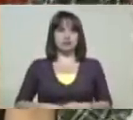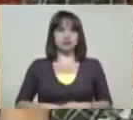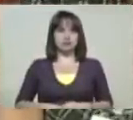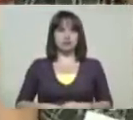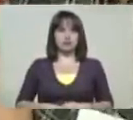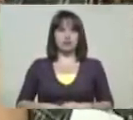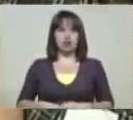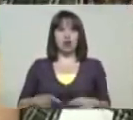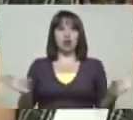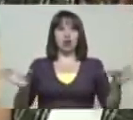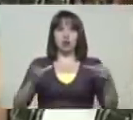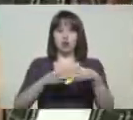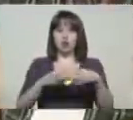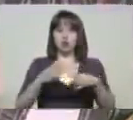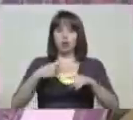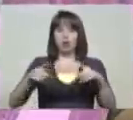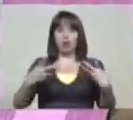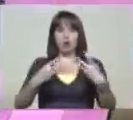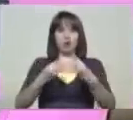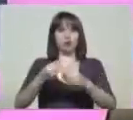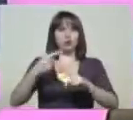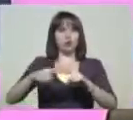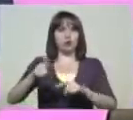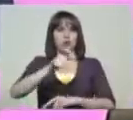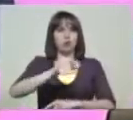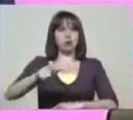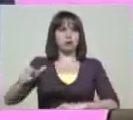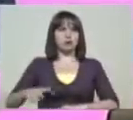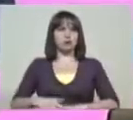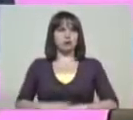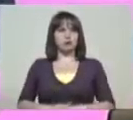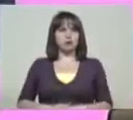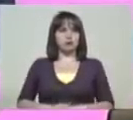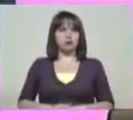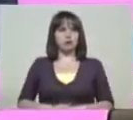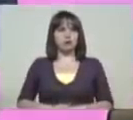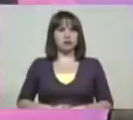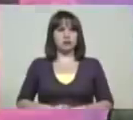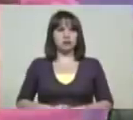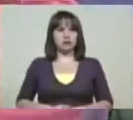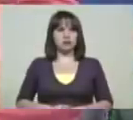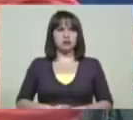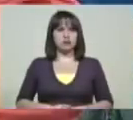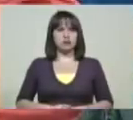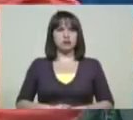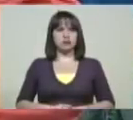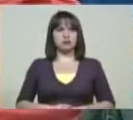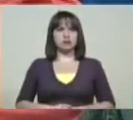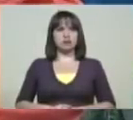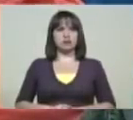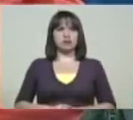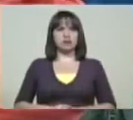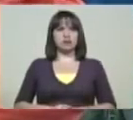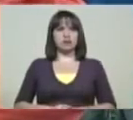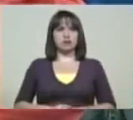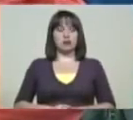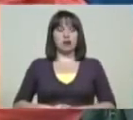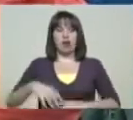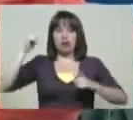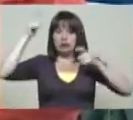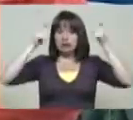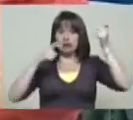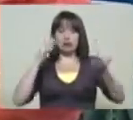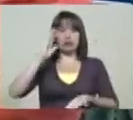Nos reunimos con Fernando. Y dijimos, Fernando, todo parece indicar que el comandante Chávez va para la